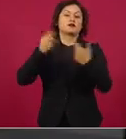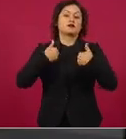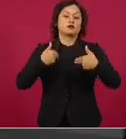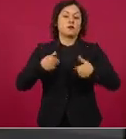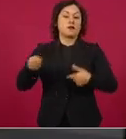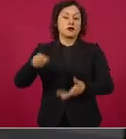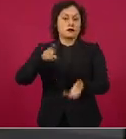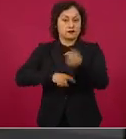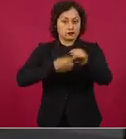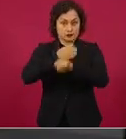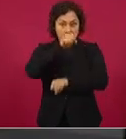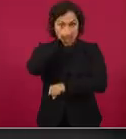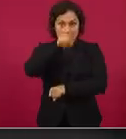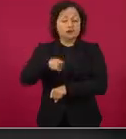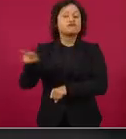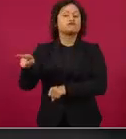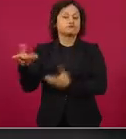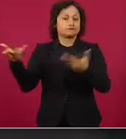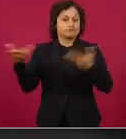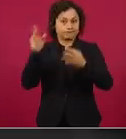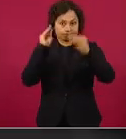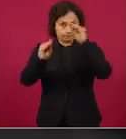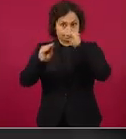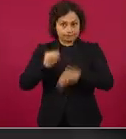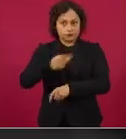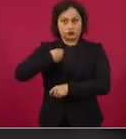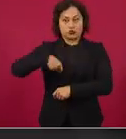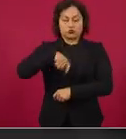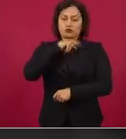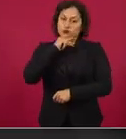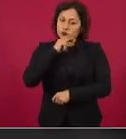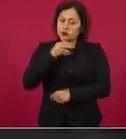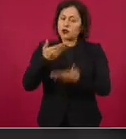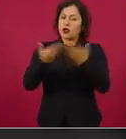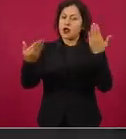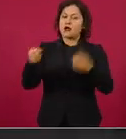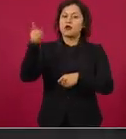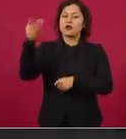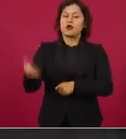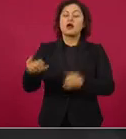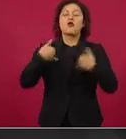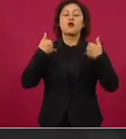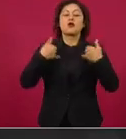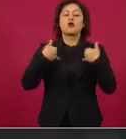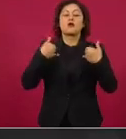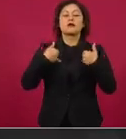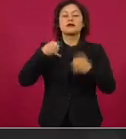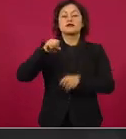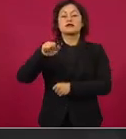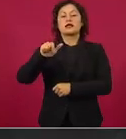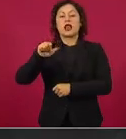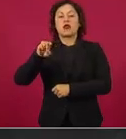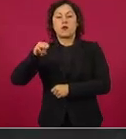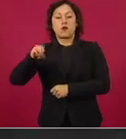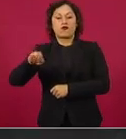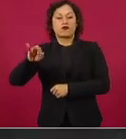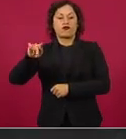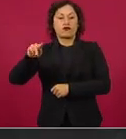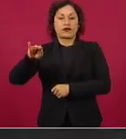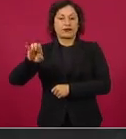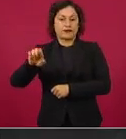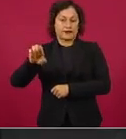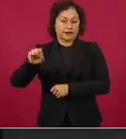eso. Recientemente, Eduardo Salomón Puerto, un chico de 16 años, fue sacado de su